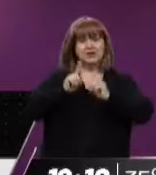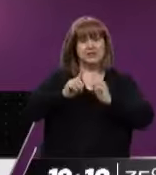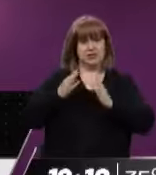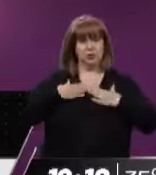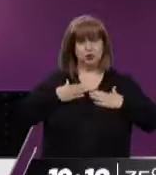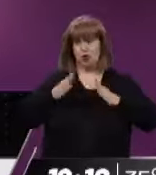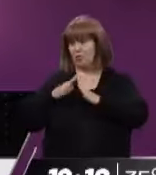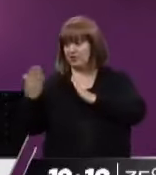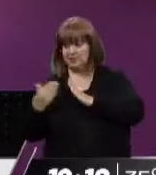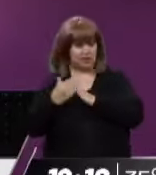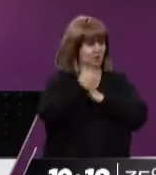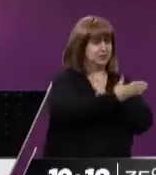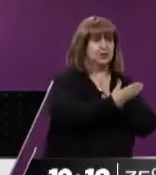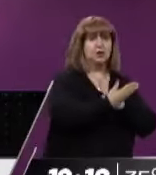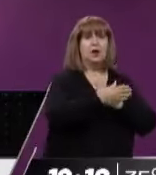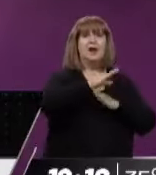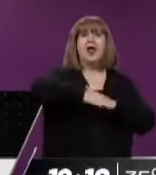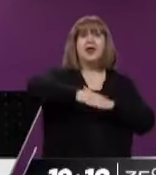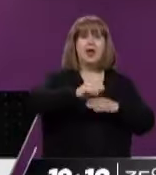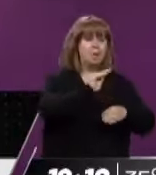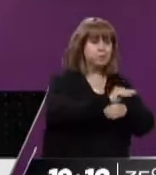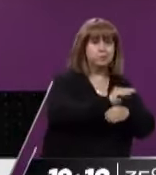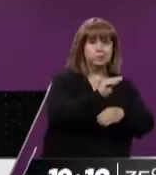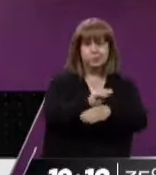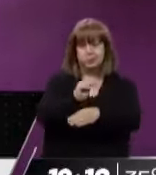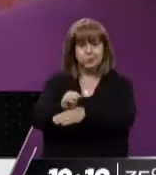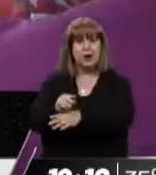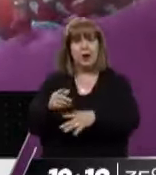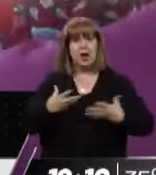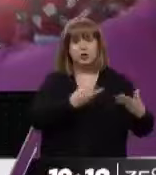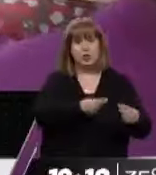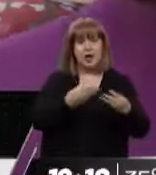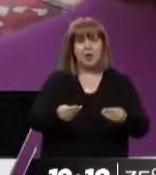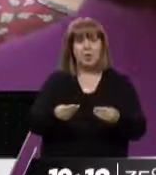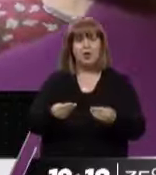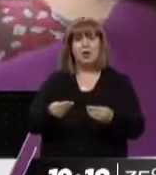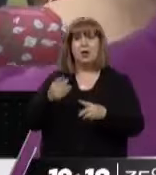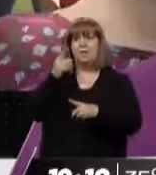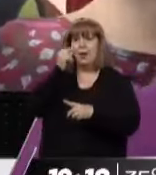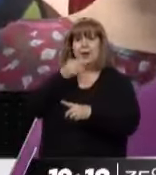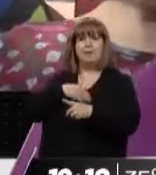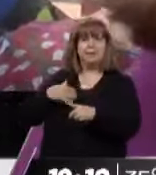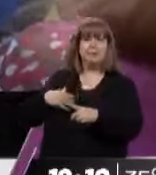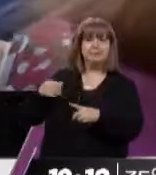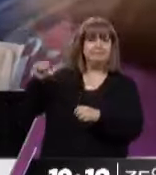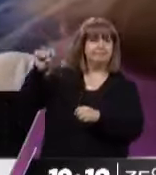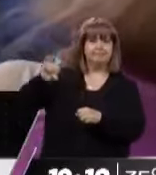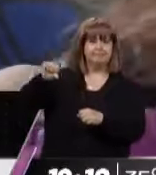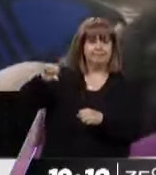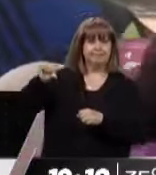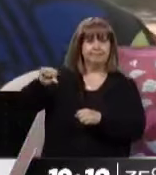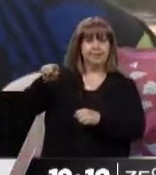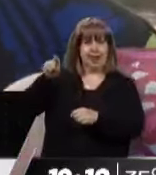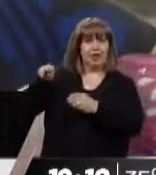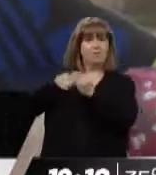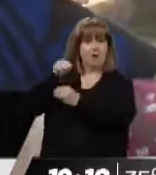comer. En todo general, la madre y el padre, los vecinos saben lo que son, y hasta los